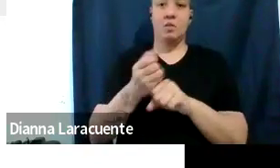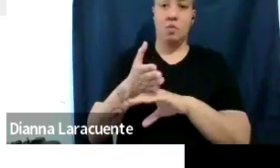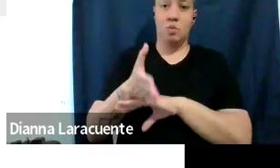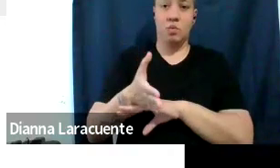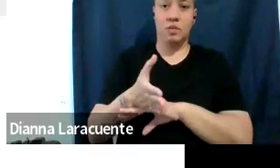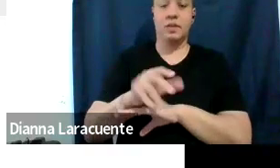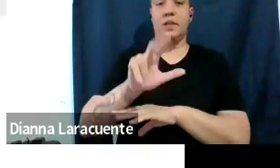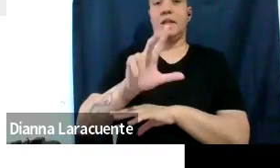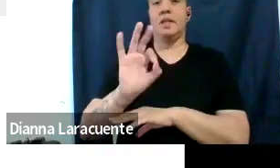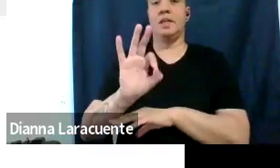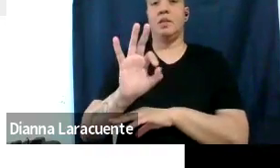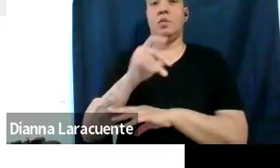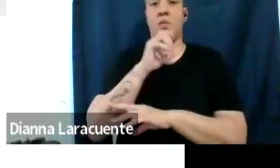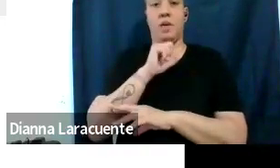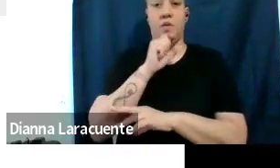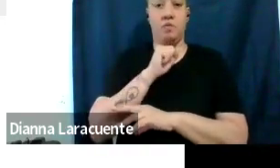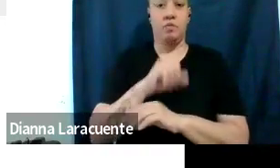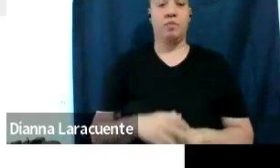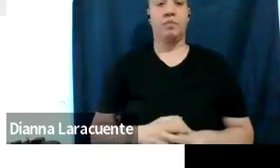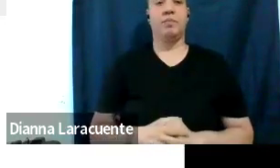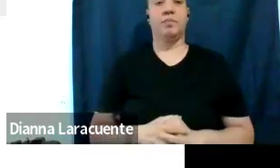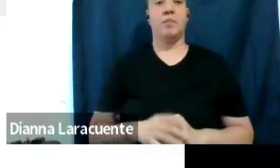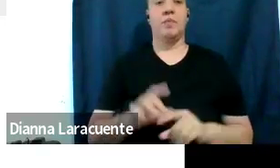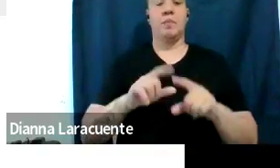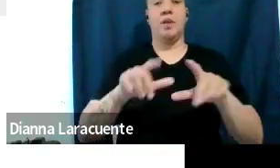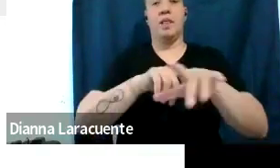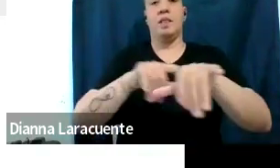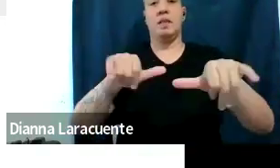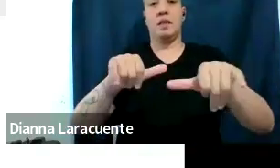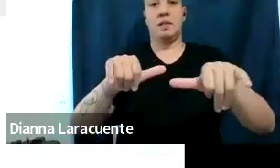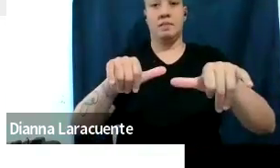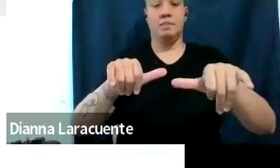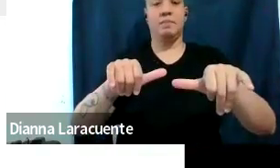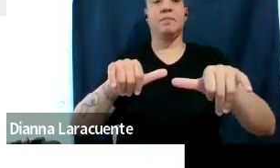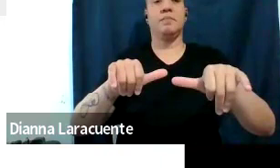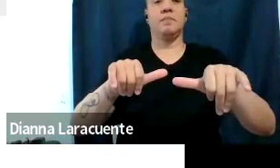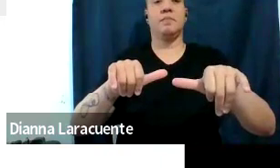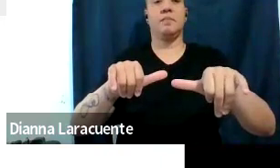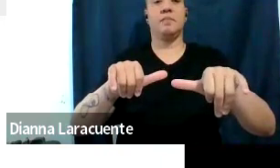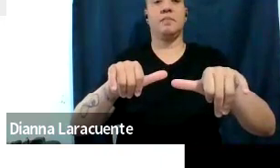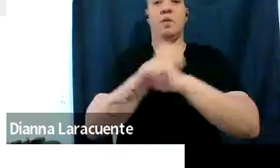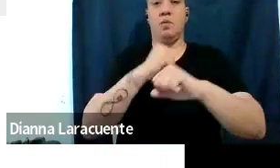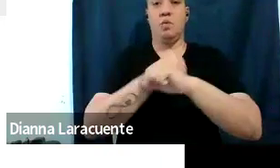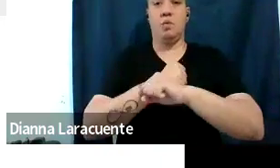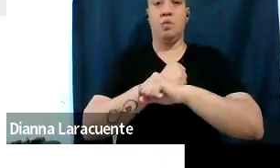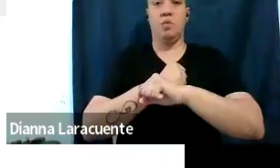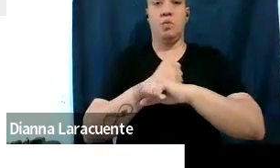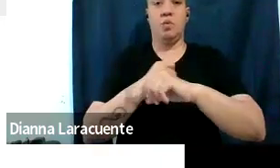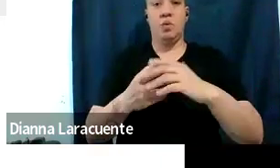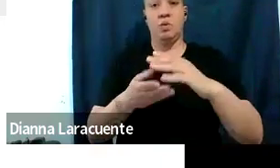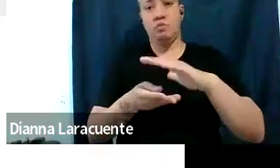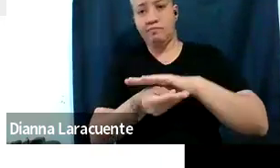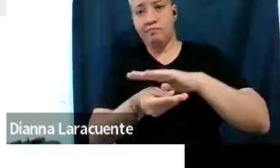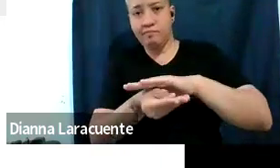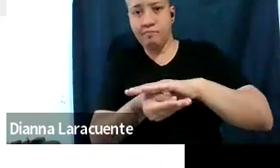los 39 años, mira cómo es, pero simultáneamente va a combatir la corrupción. Y eso le va a